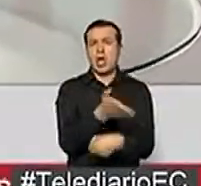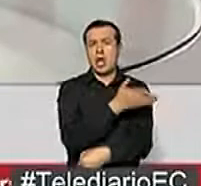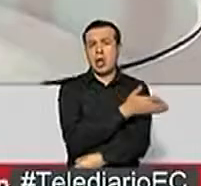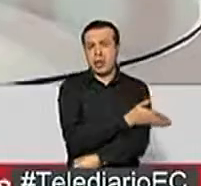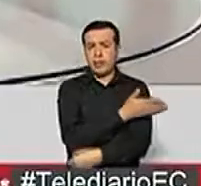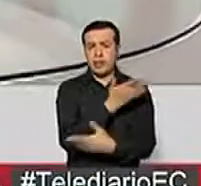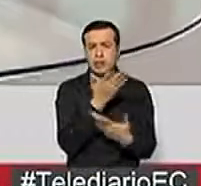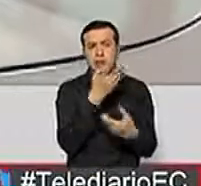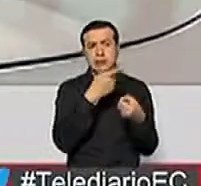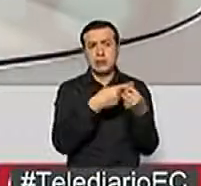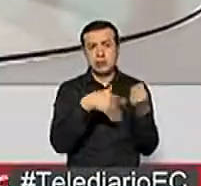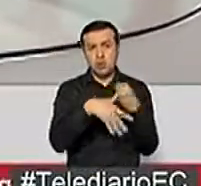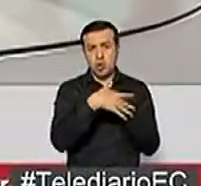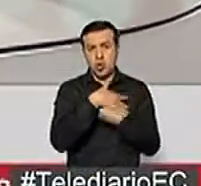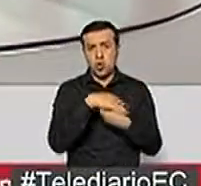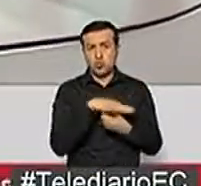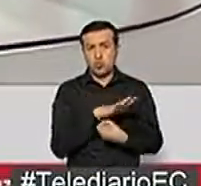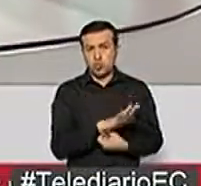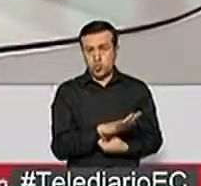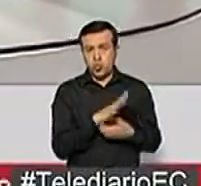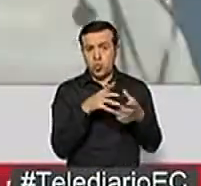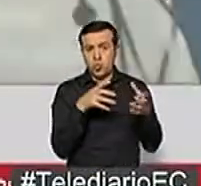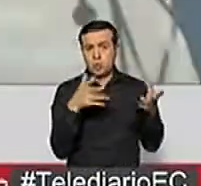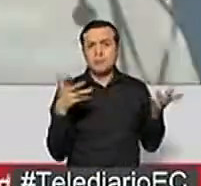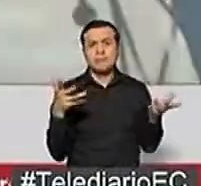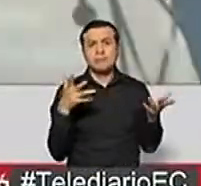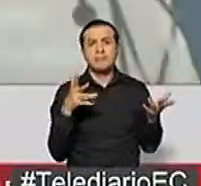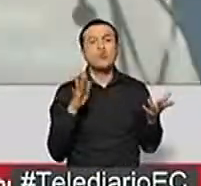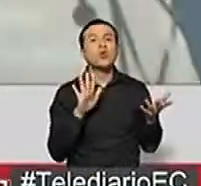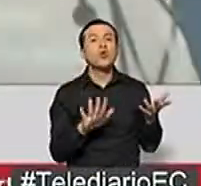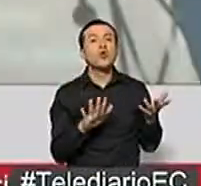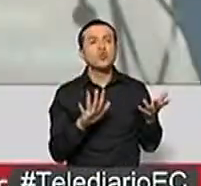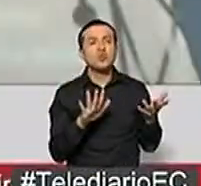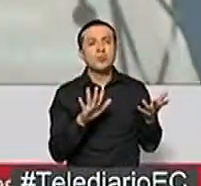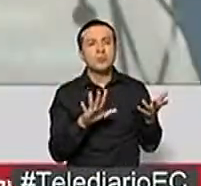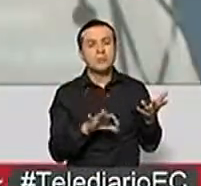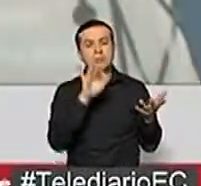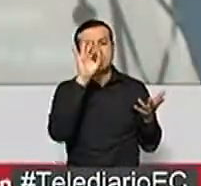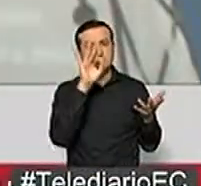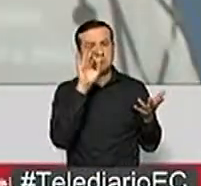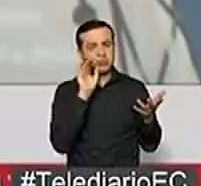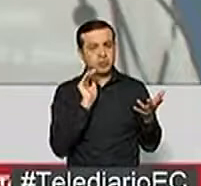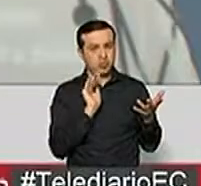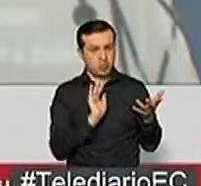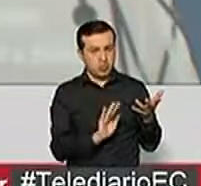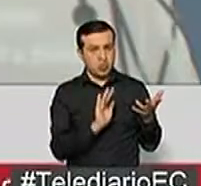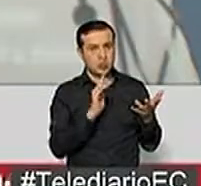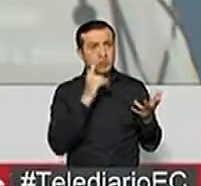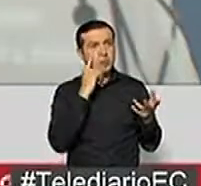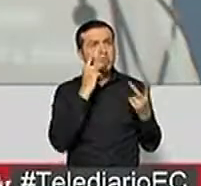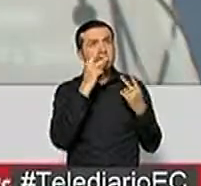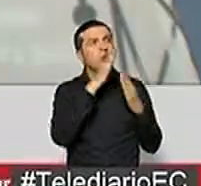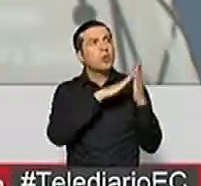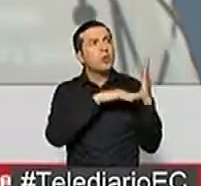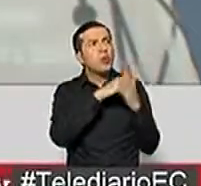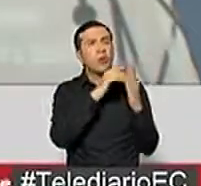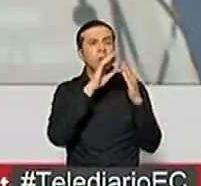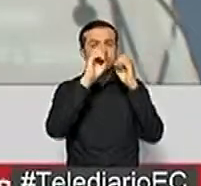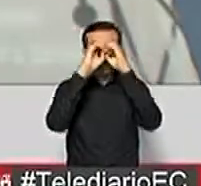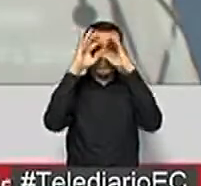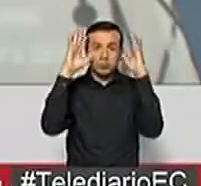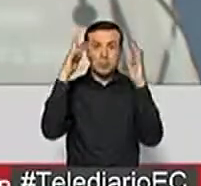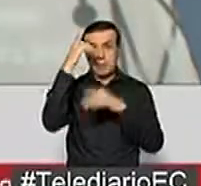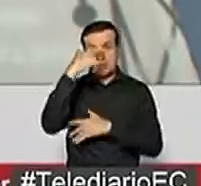barroco quiteño. Y hemos tomado un poco esa fuente, digamos, para que la protagonista